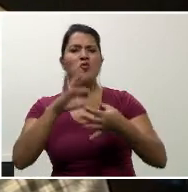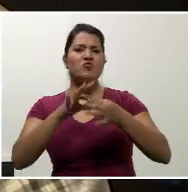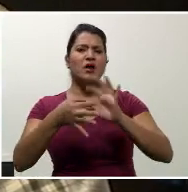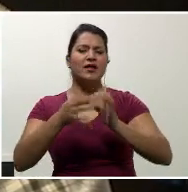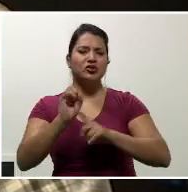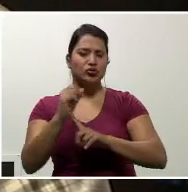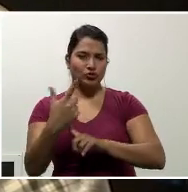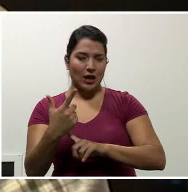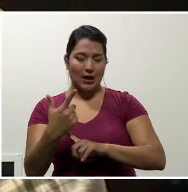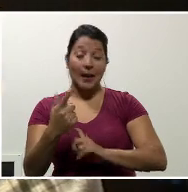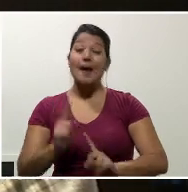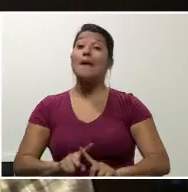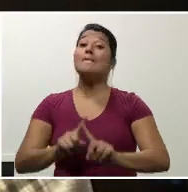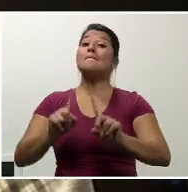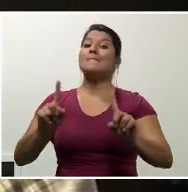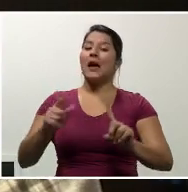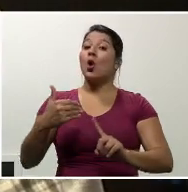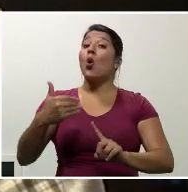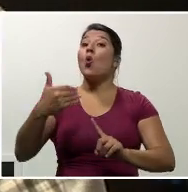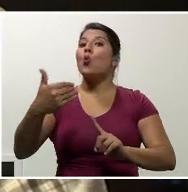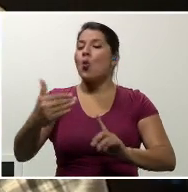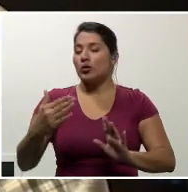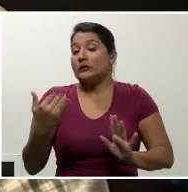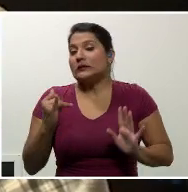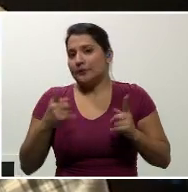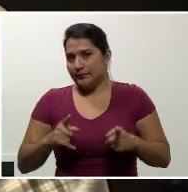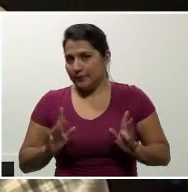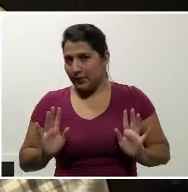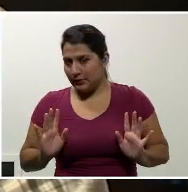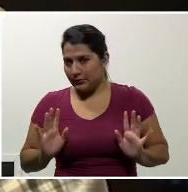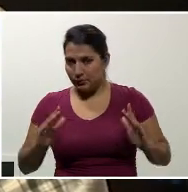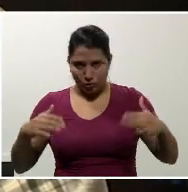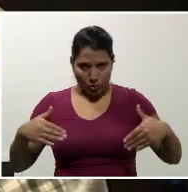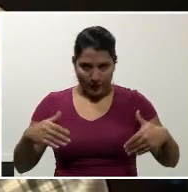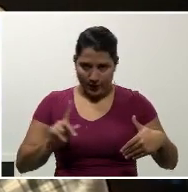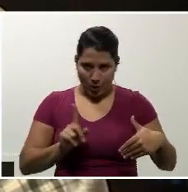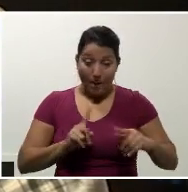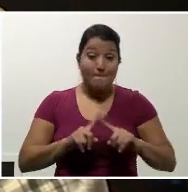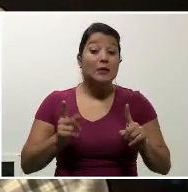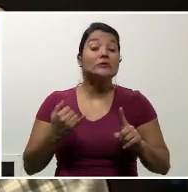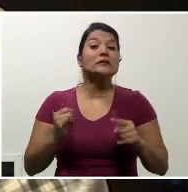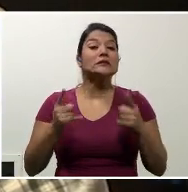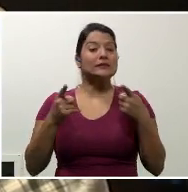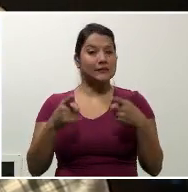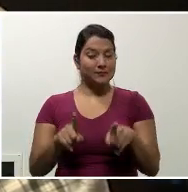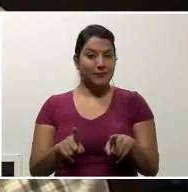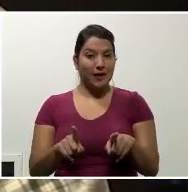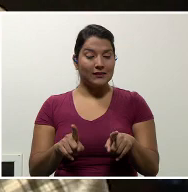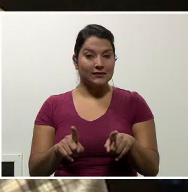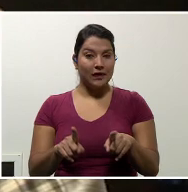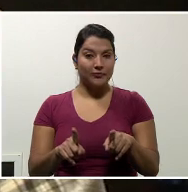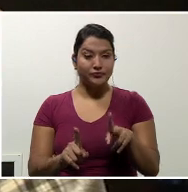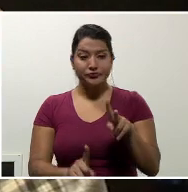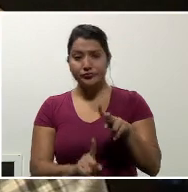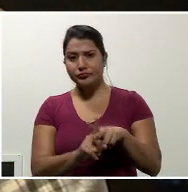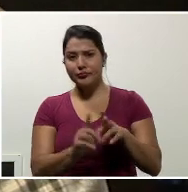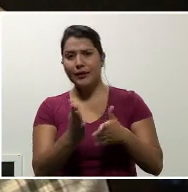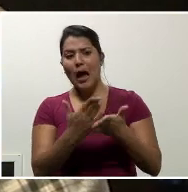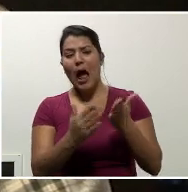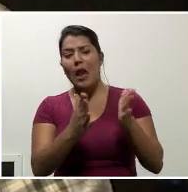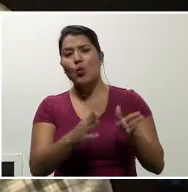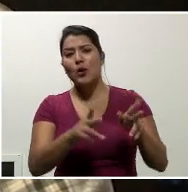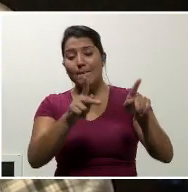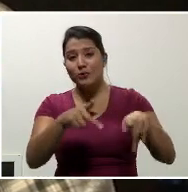Salud, pero en el momento en que se presentara, si fuera el caso, se presentara digamos, alguna